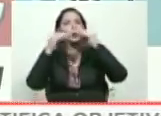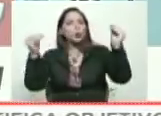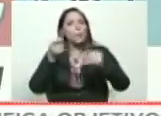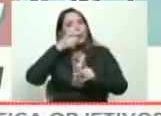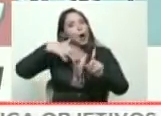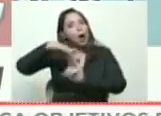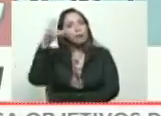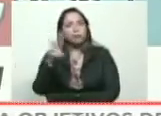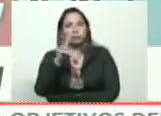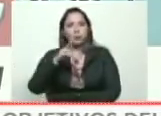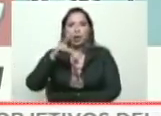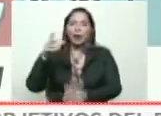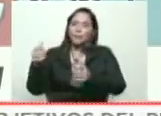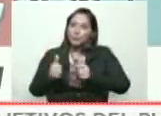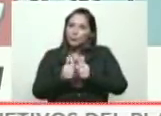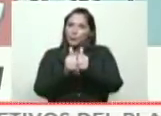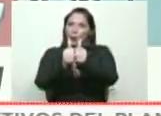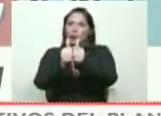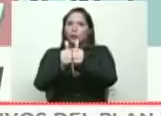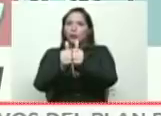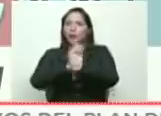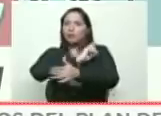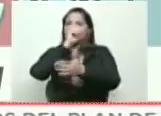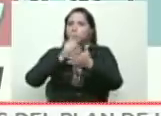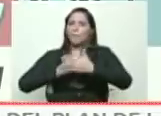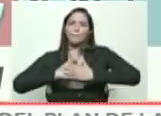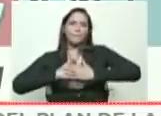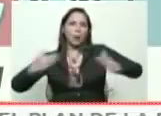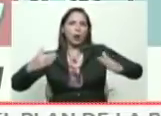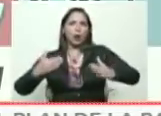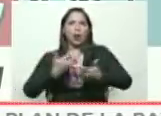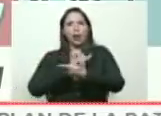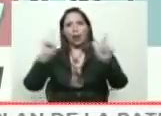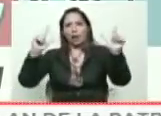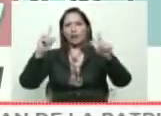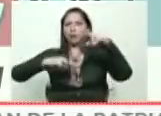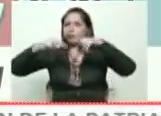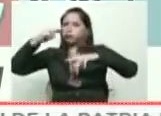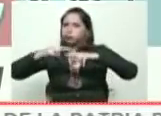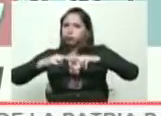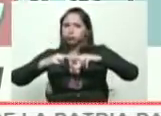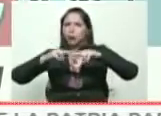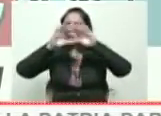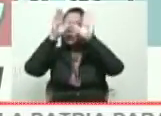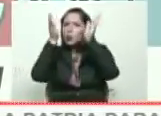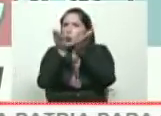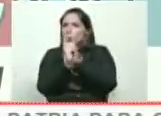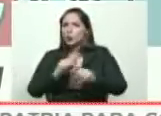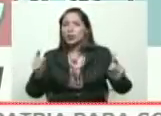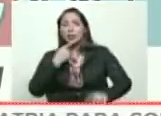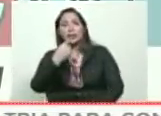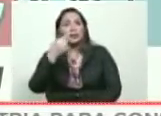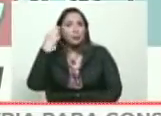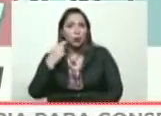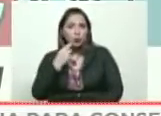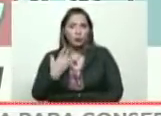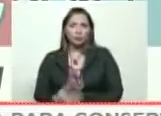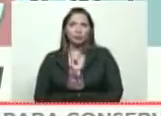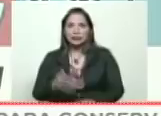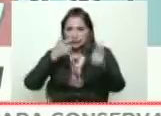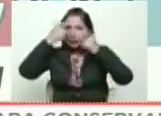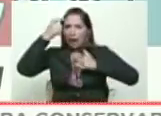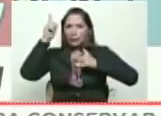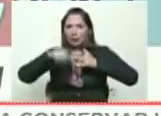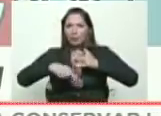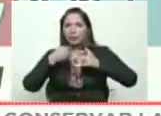pueblo venezolano que nos acompaña, hay la absoluta disposición de ser libres y de construir un mundo distinto, que es lo que planteaba Bolívar, que es lo que planteaba Chávez. Un